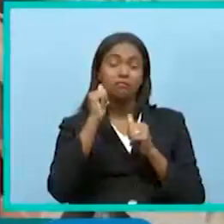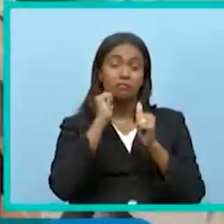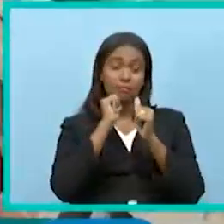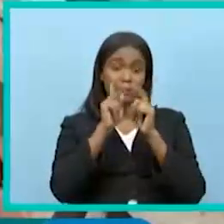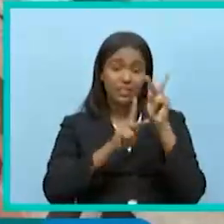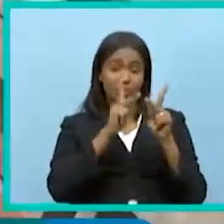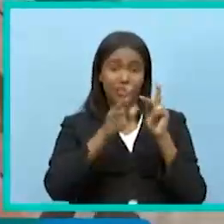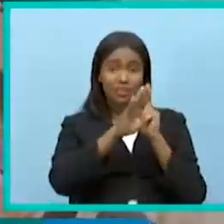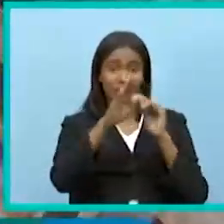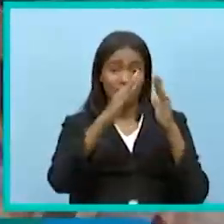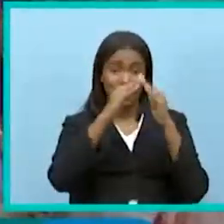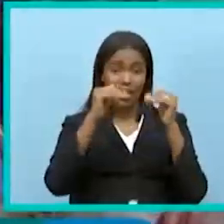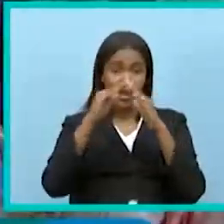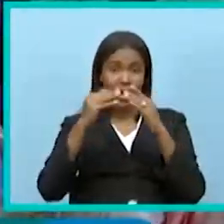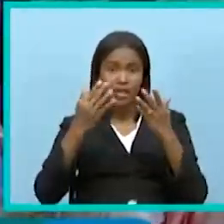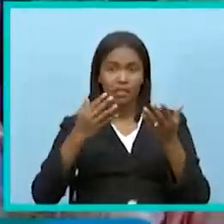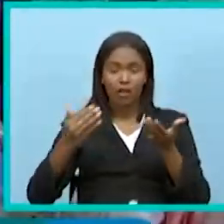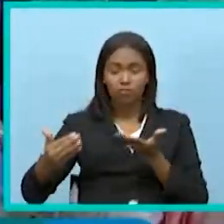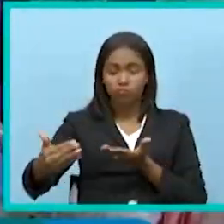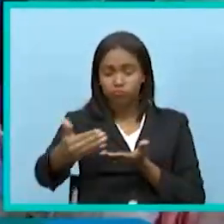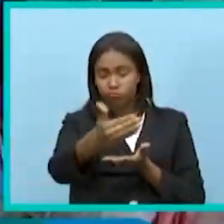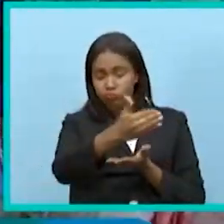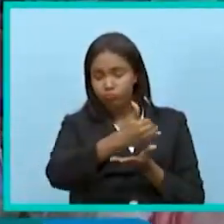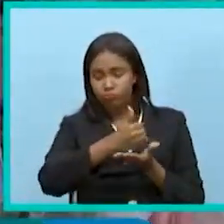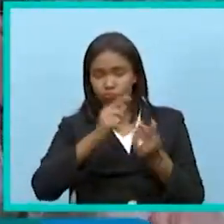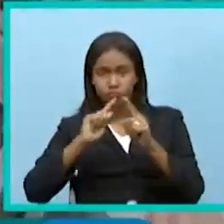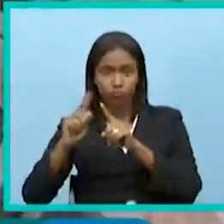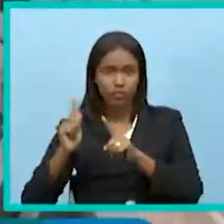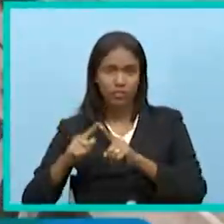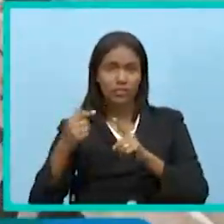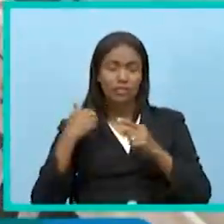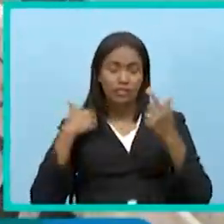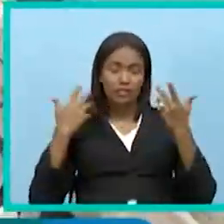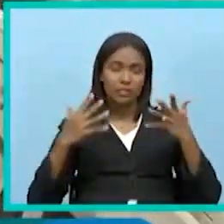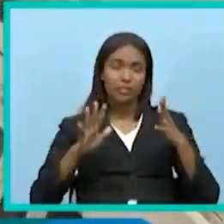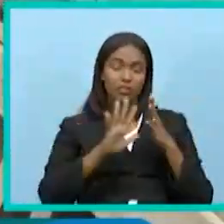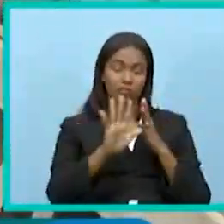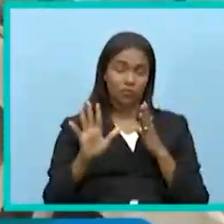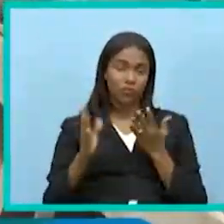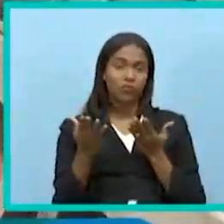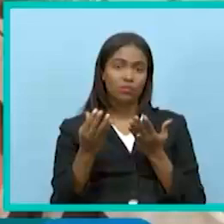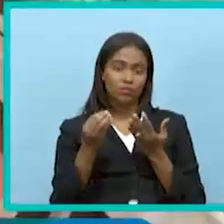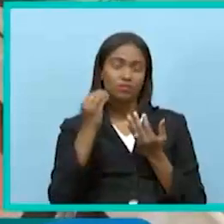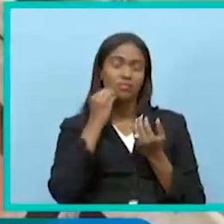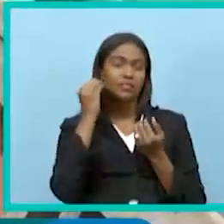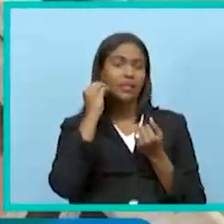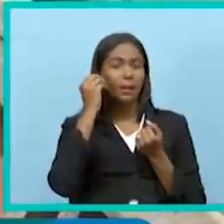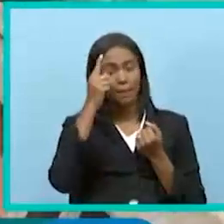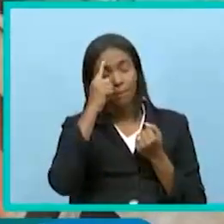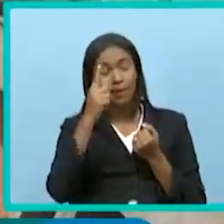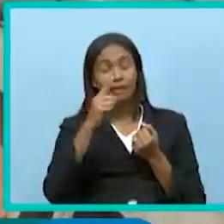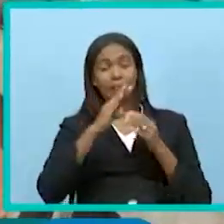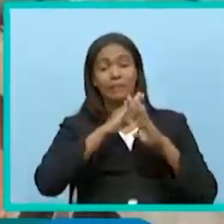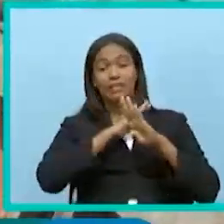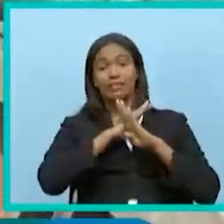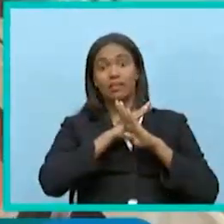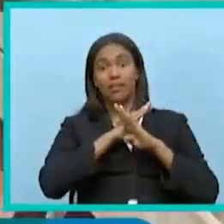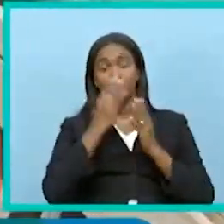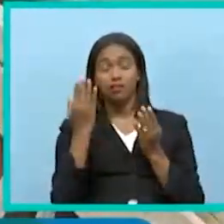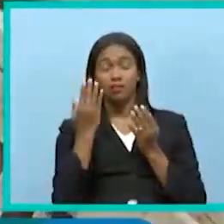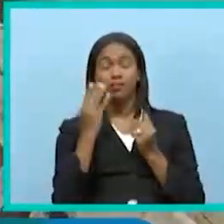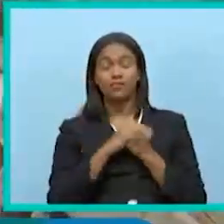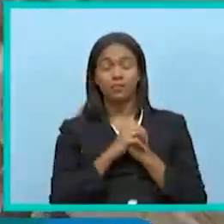personas están recogiendo, tienen recogidos sus ajuares para evitar que